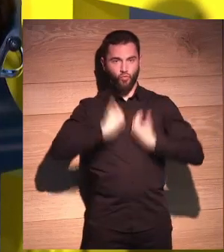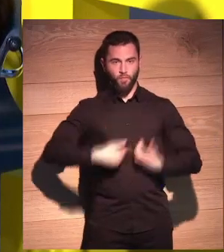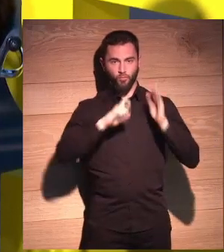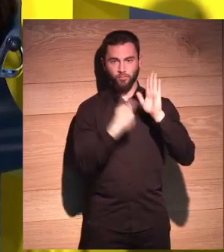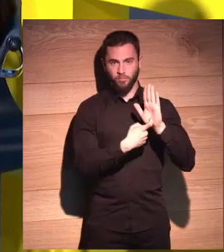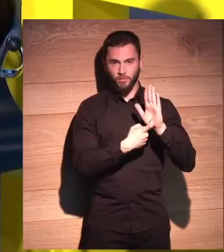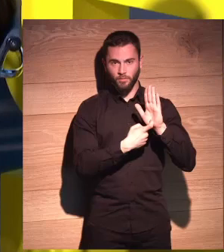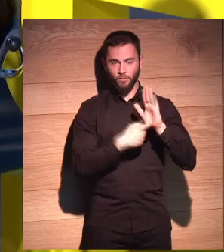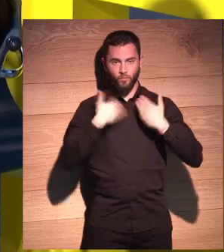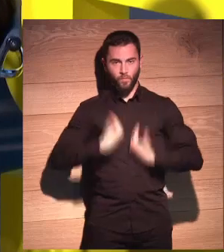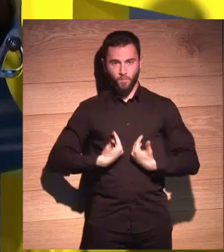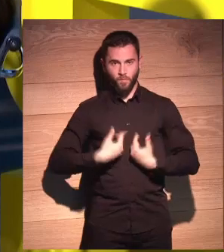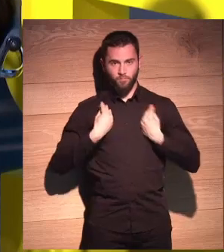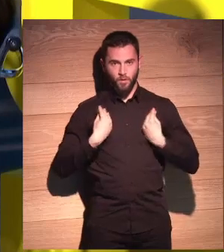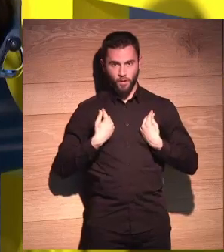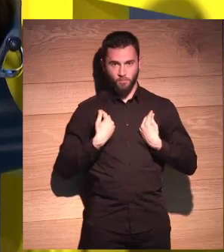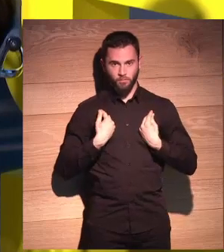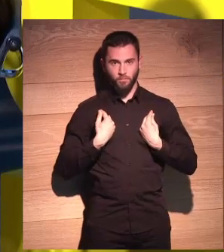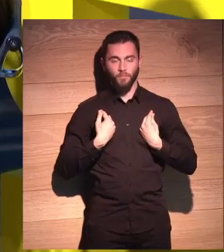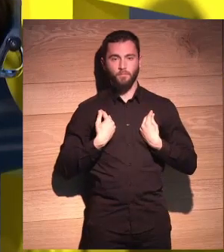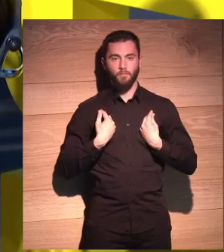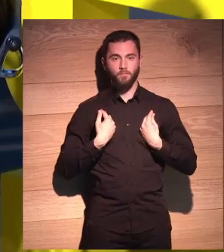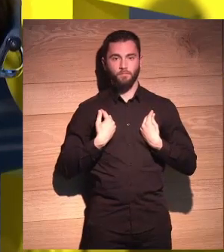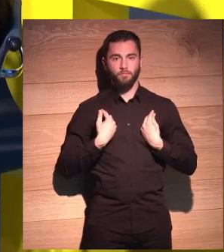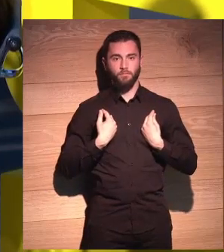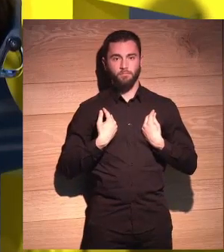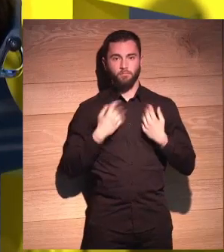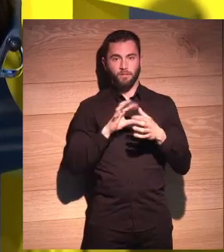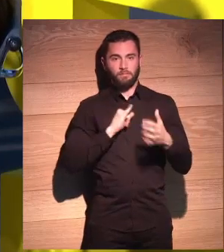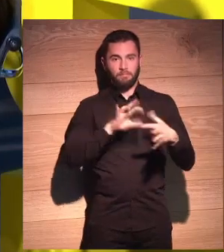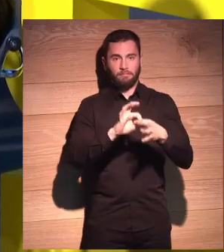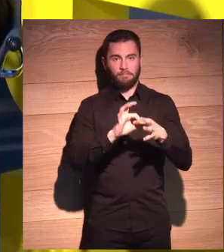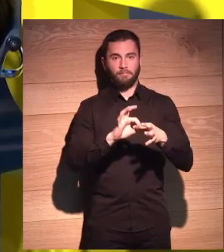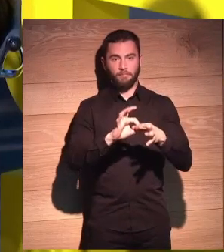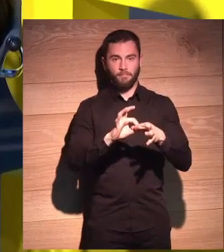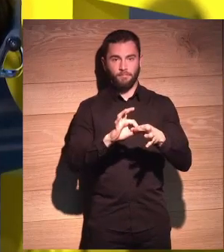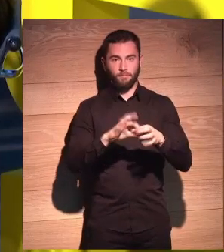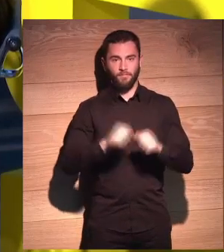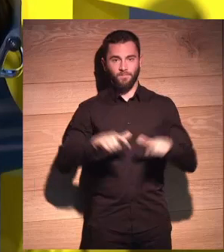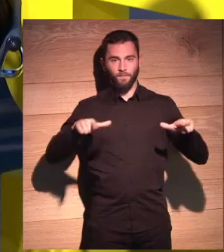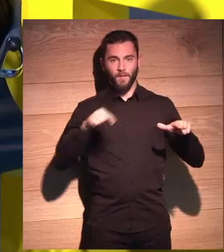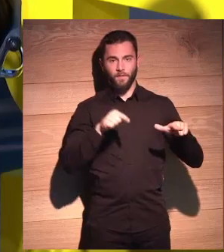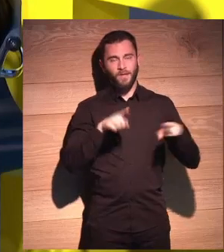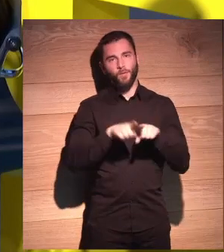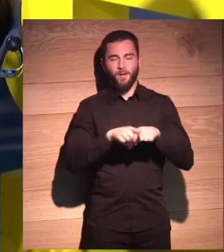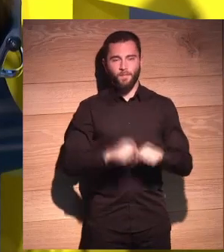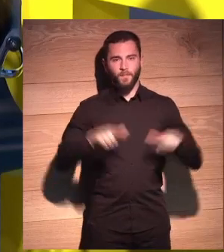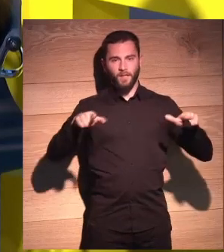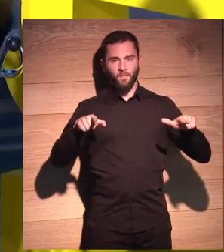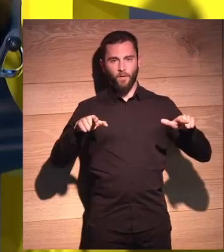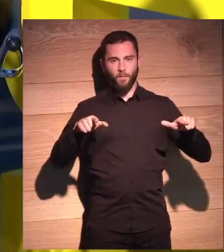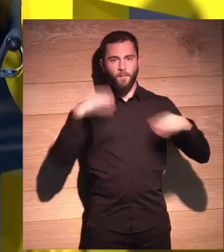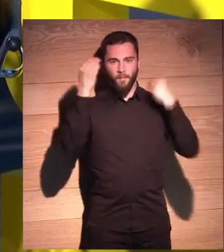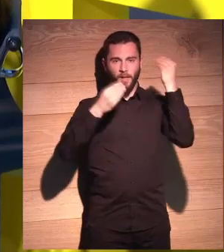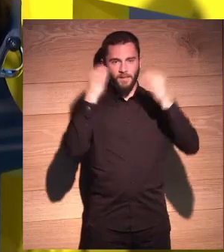el cuerpo físico, biológico, nos constituye, es una plataforma, digamos, que también de alguna manera condiciona